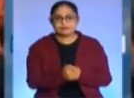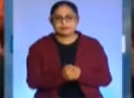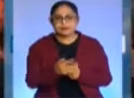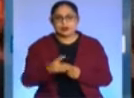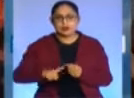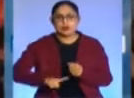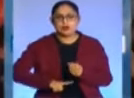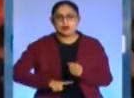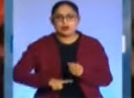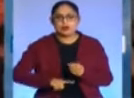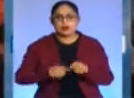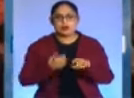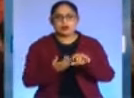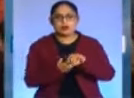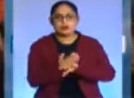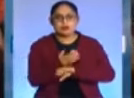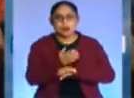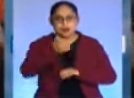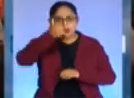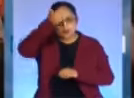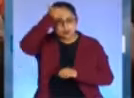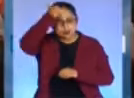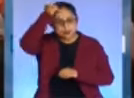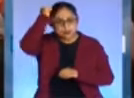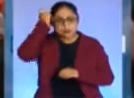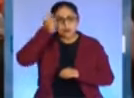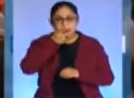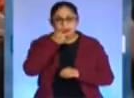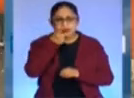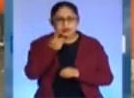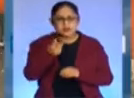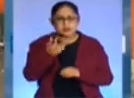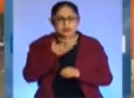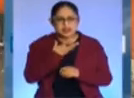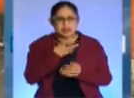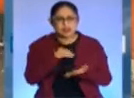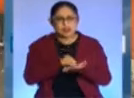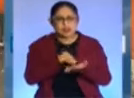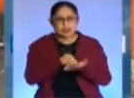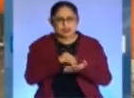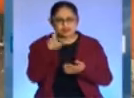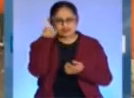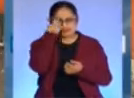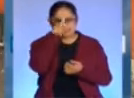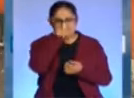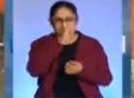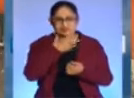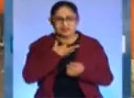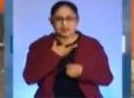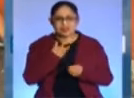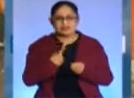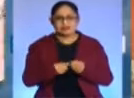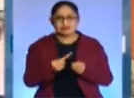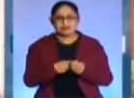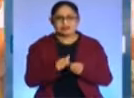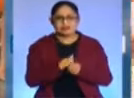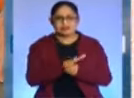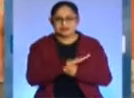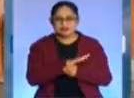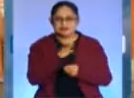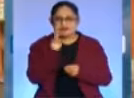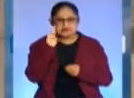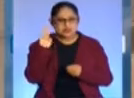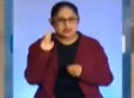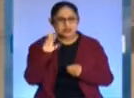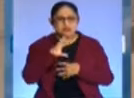El gobernador del estado, Alfredo Ramírez Bedoya, aseguró que a pesar de la crisis originada por la pandemia, Michoacán está saliendo adelante y con el aporte